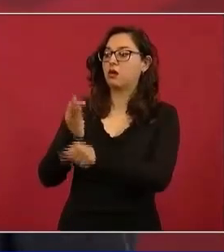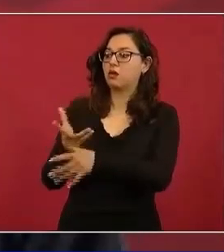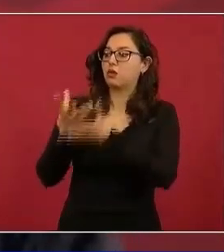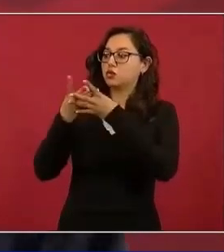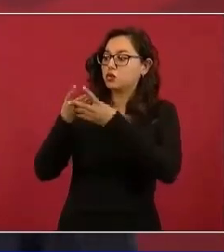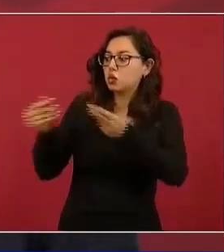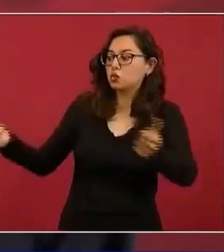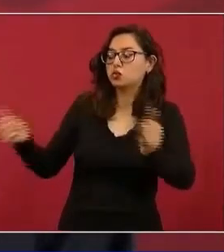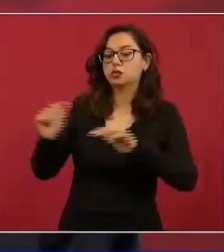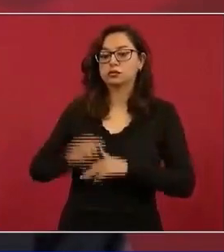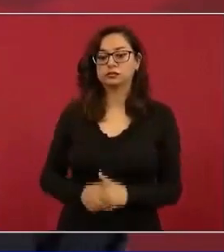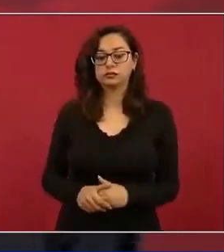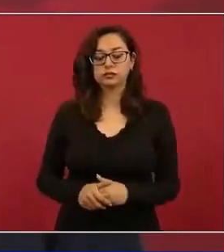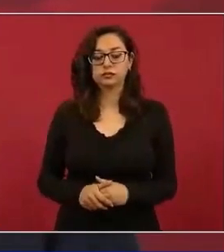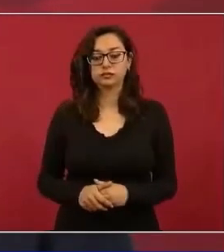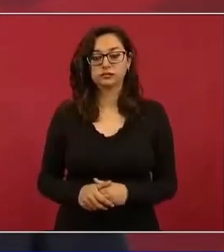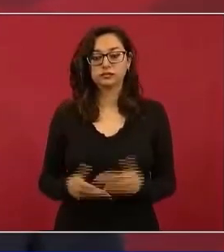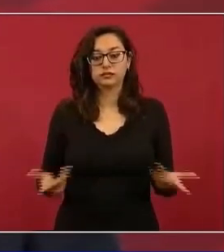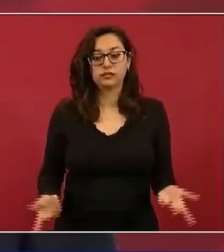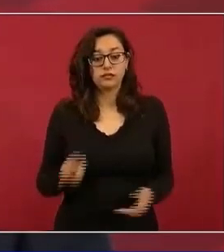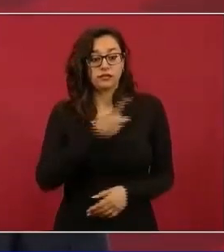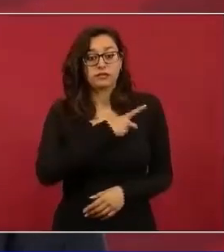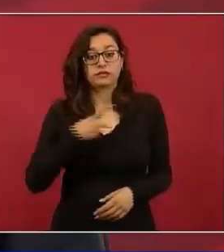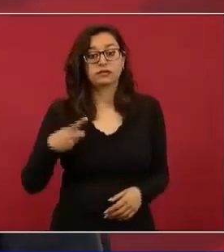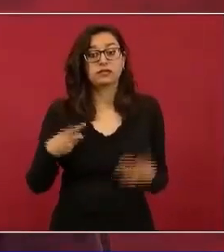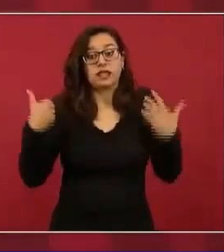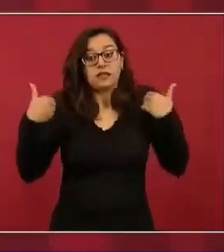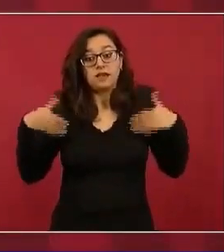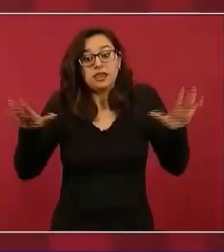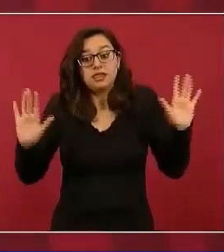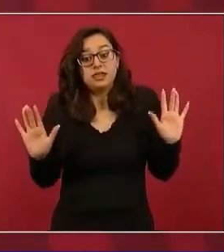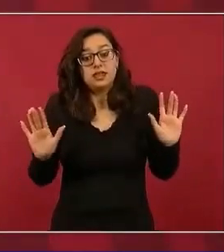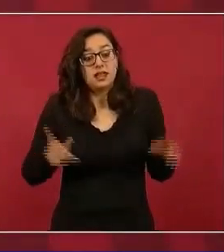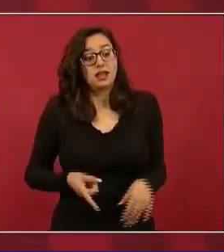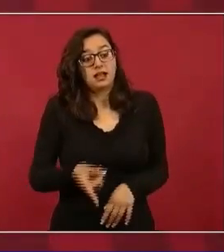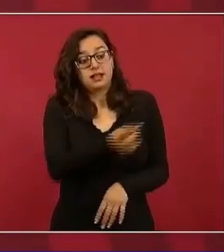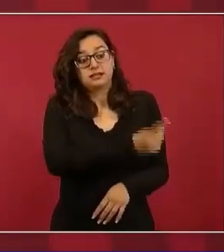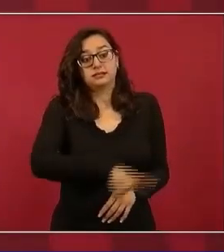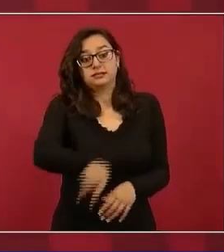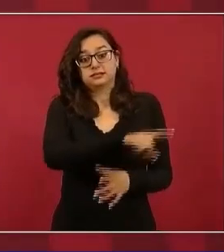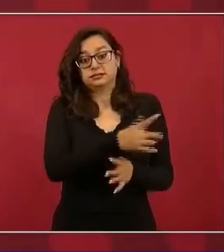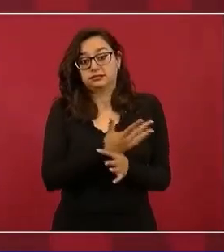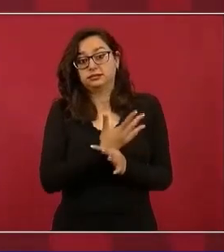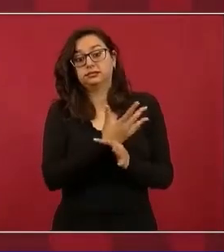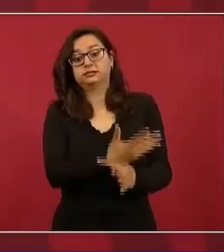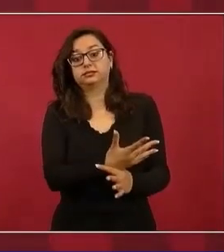Eso era lo que aplicaba, ¿no? O sea, que